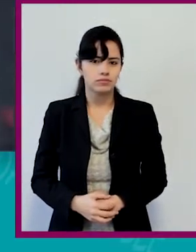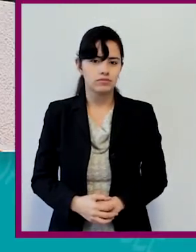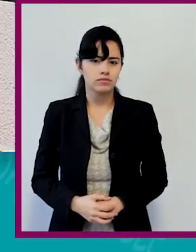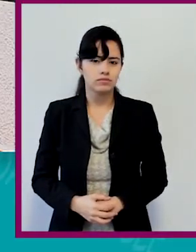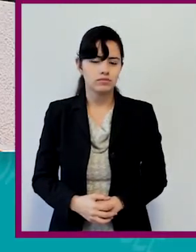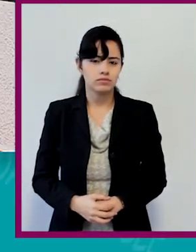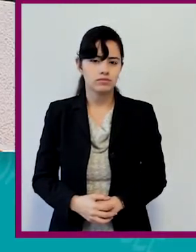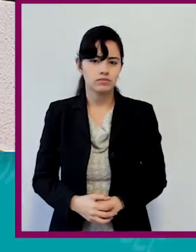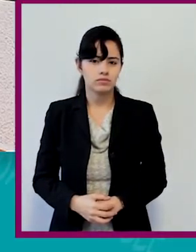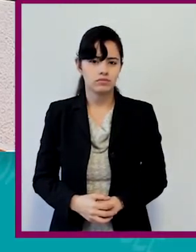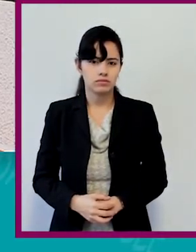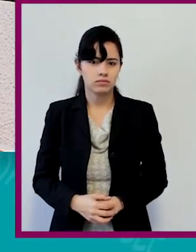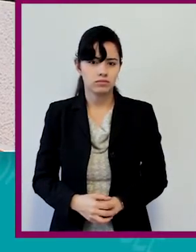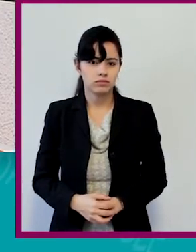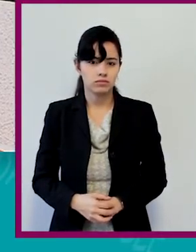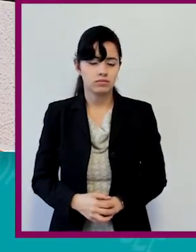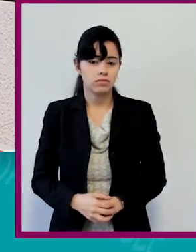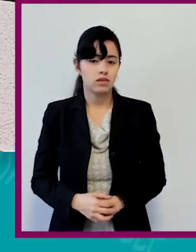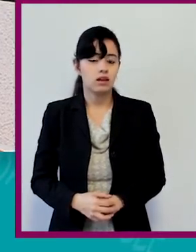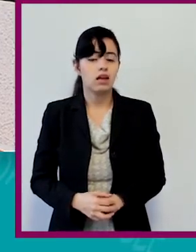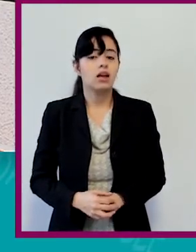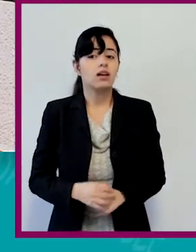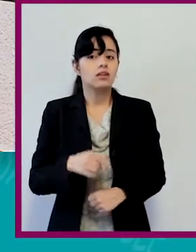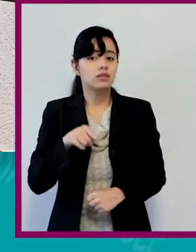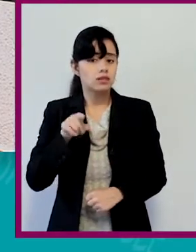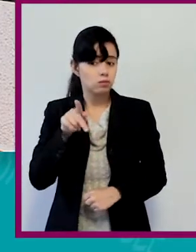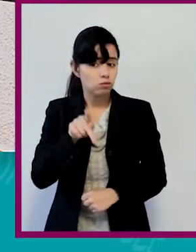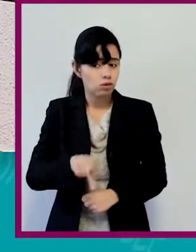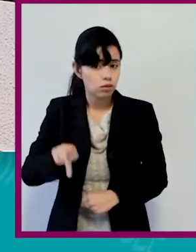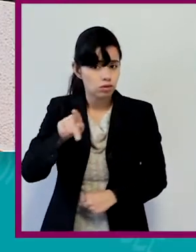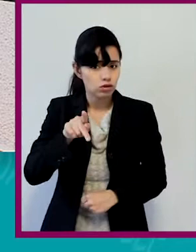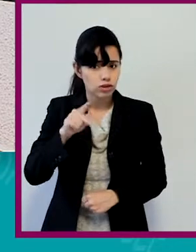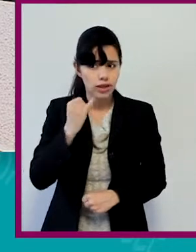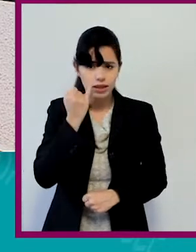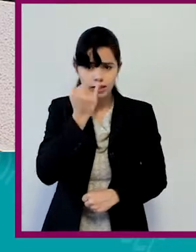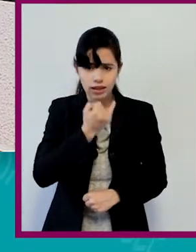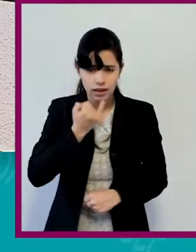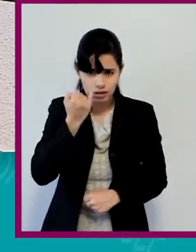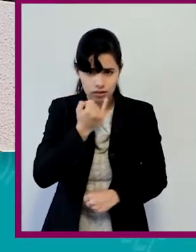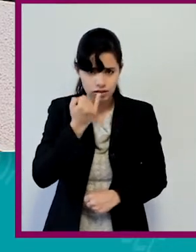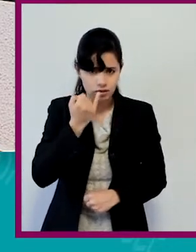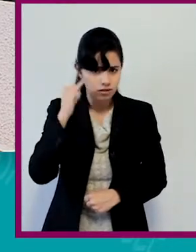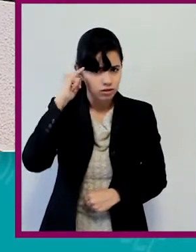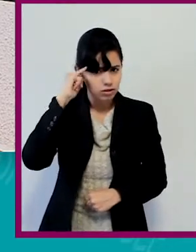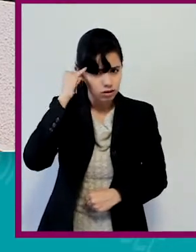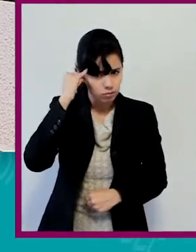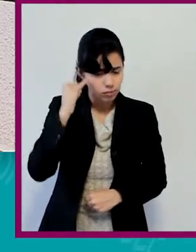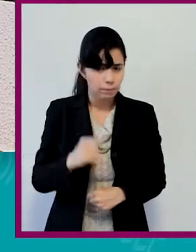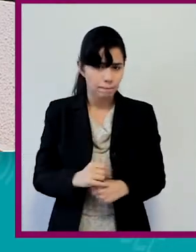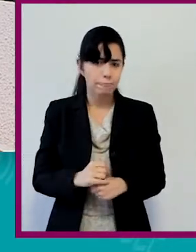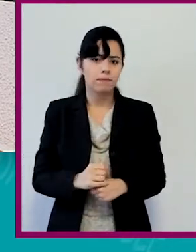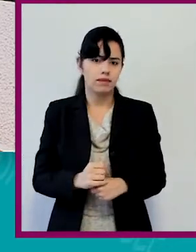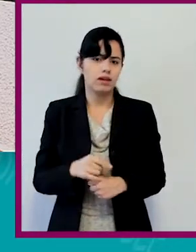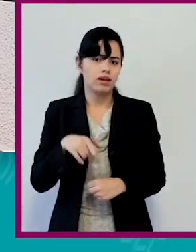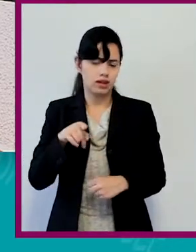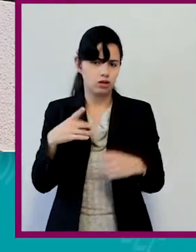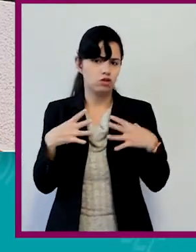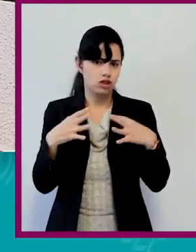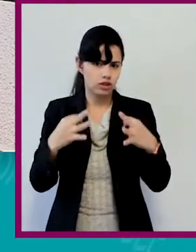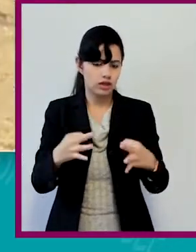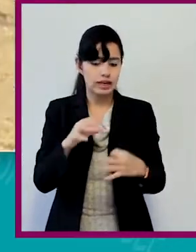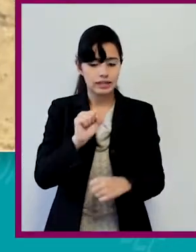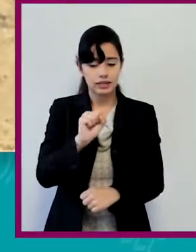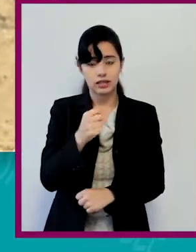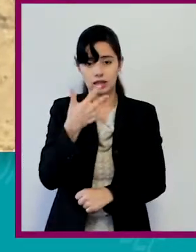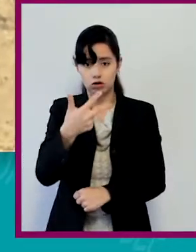Se reconocen como pueblos indígenas los que hablan alguna lengua indígena, todavía originaria, y son 68 pueblos los que se reconocen en